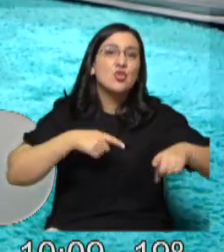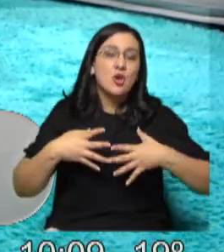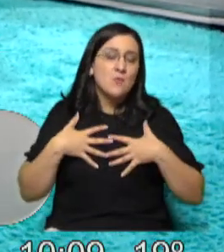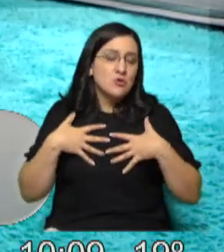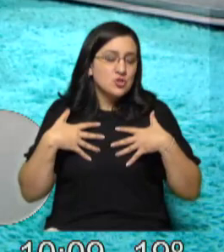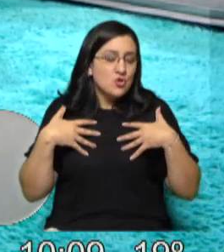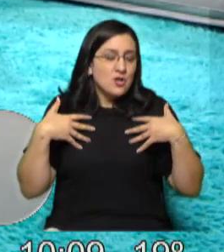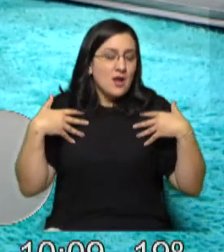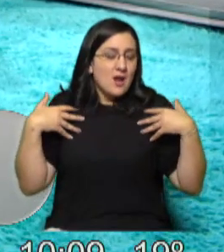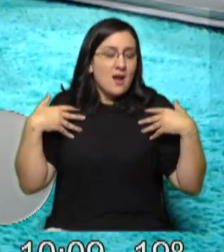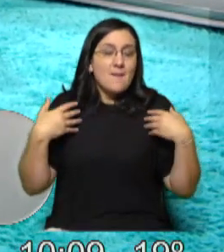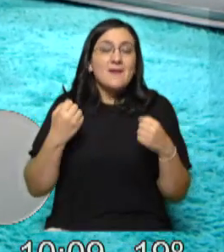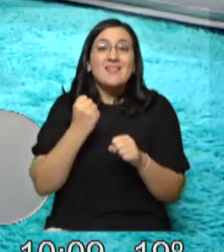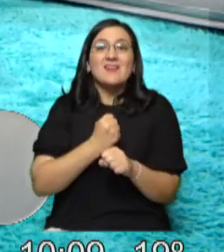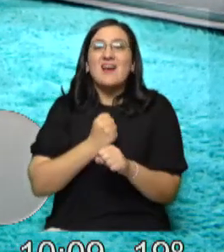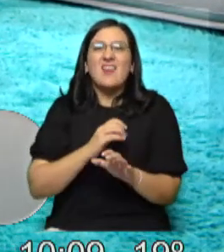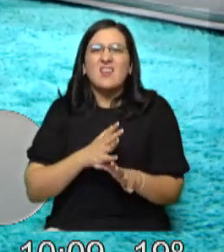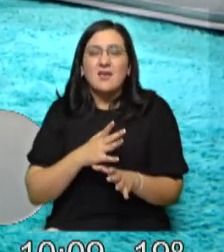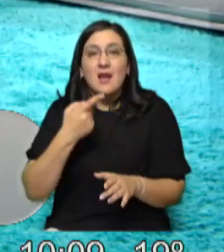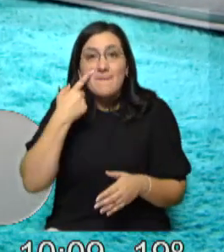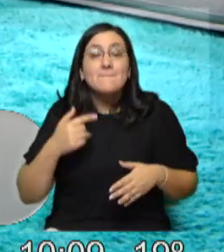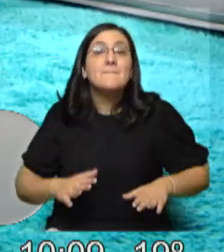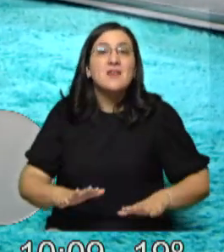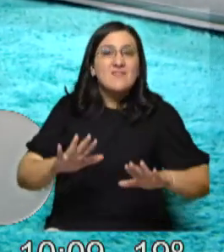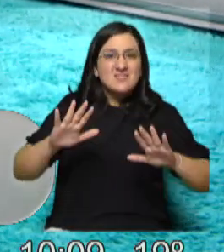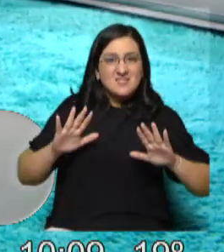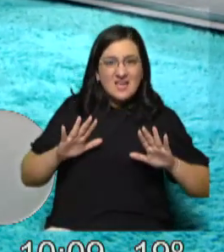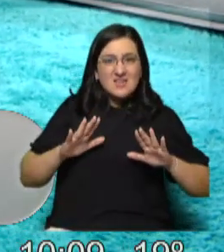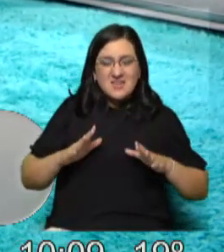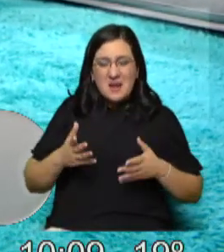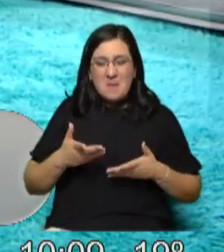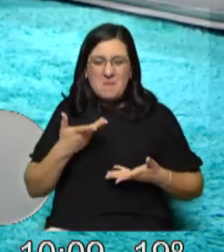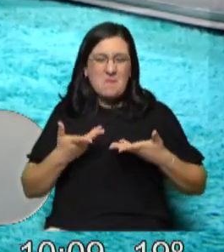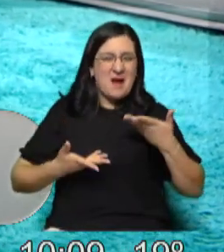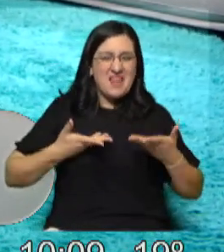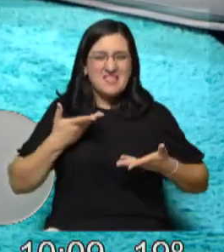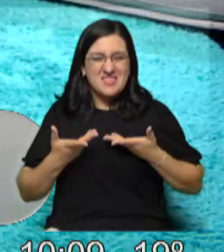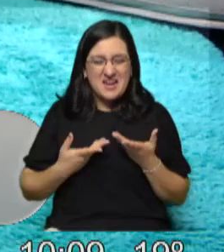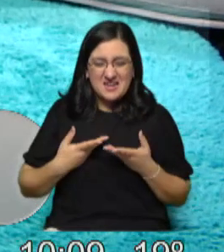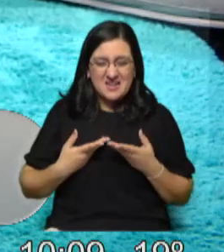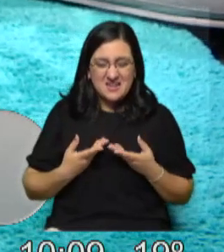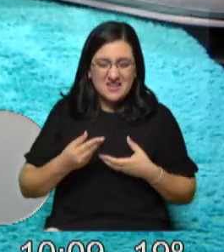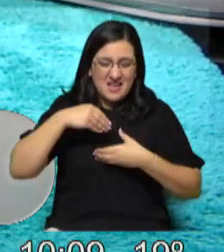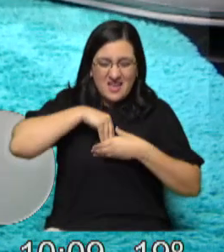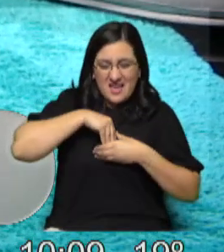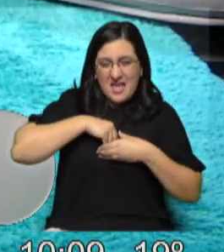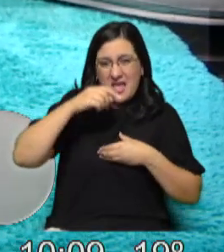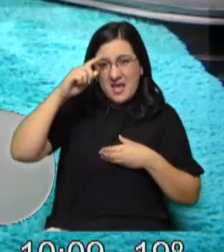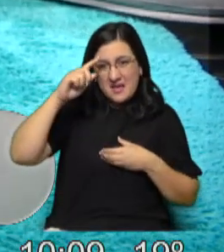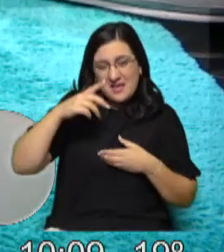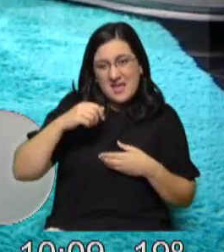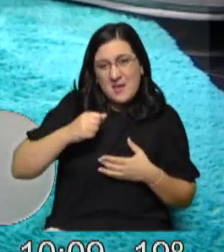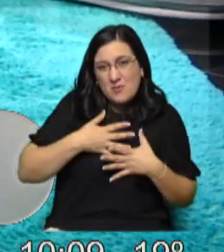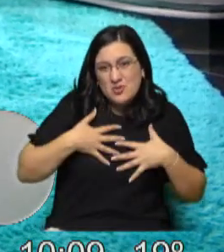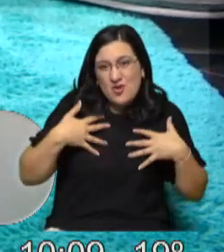tratar de trabajar en lo que es la prevención y la gestión del malestar psicológico y emocional. Eso sería como la idea más macro para que la